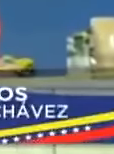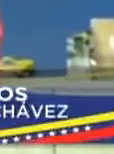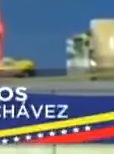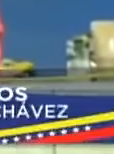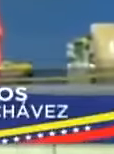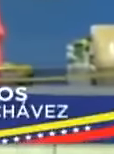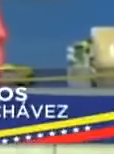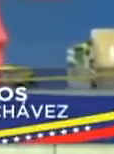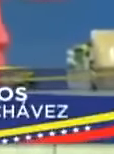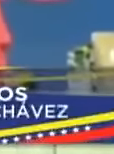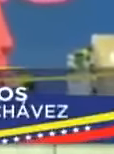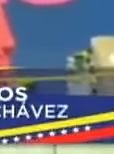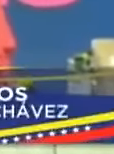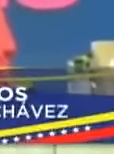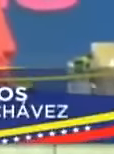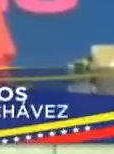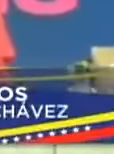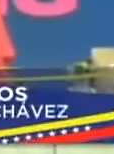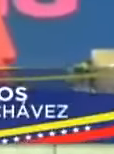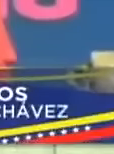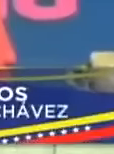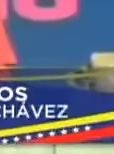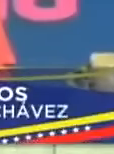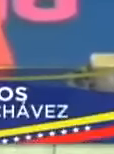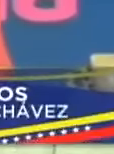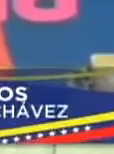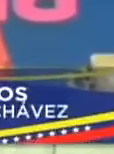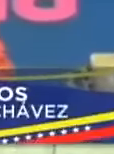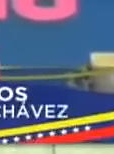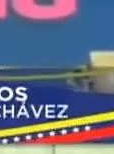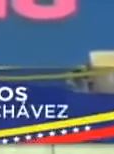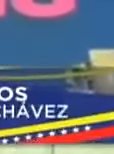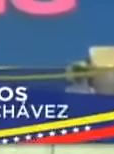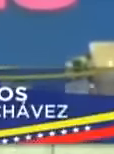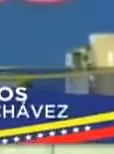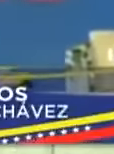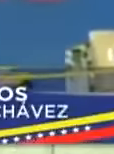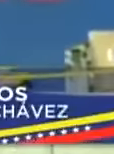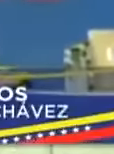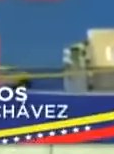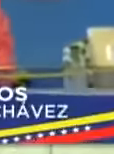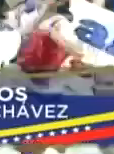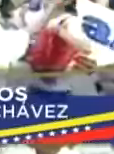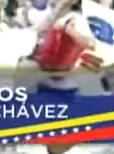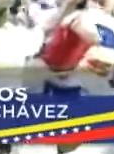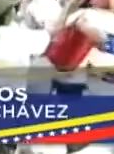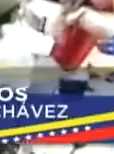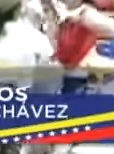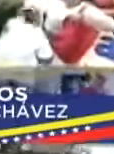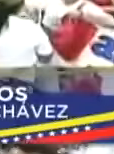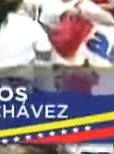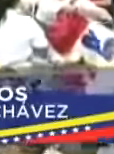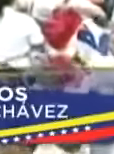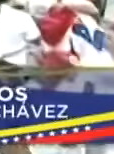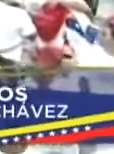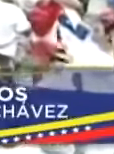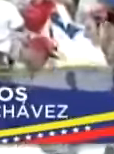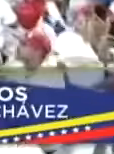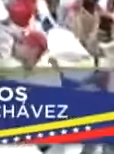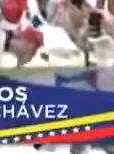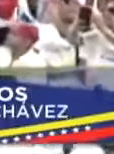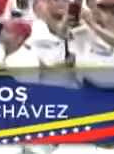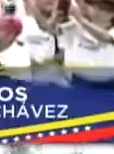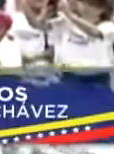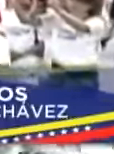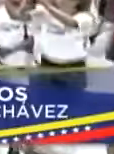más importantes del nuevo periodo presidencial, expresadas no como el plan de gobierno, clave para la construcción del socialismo con